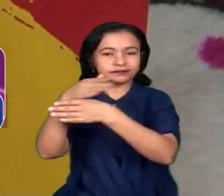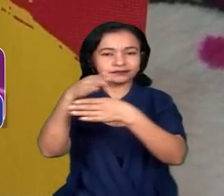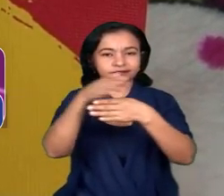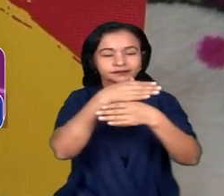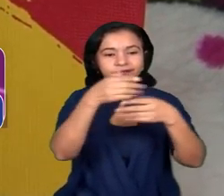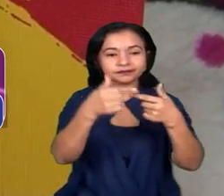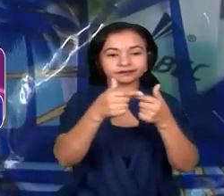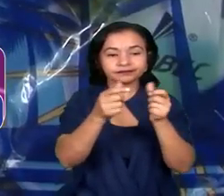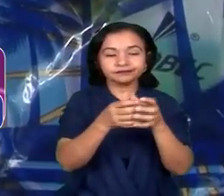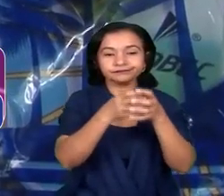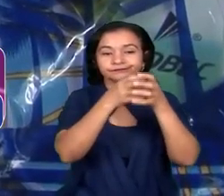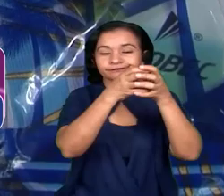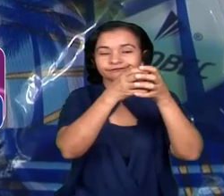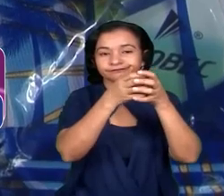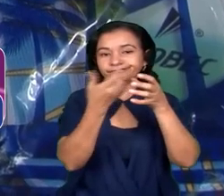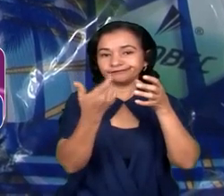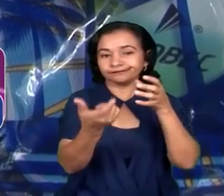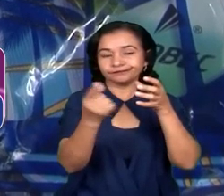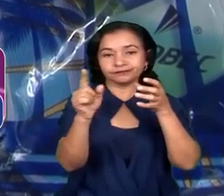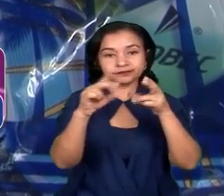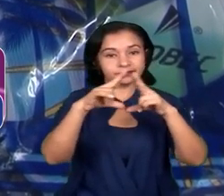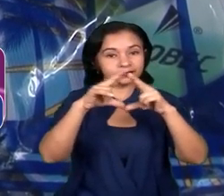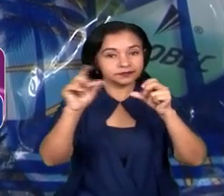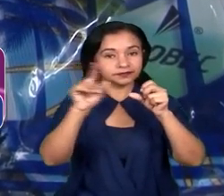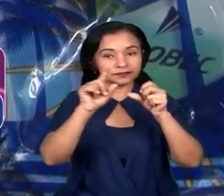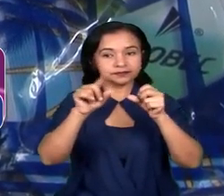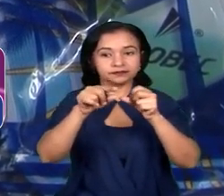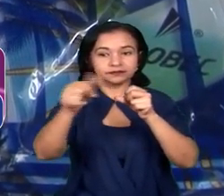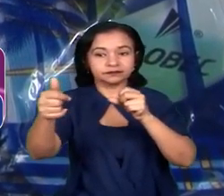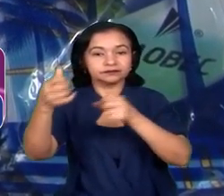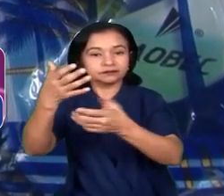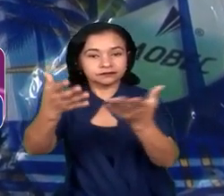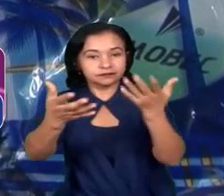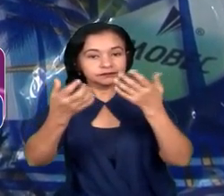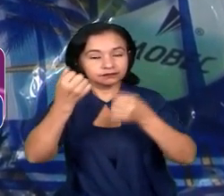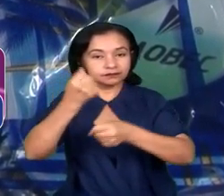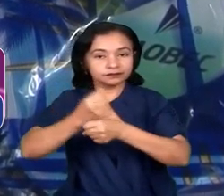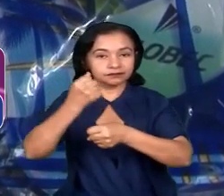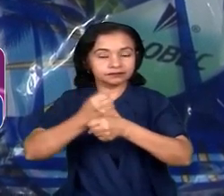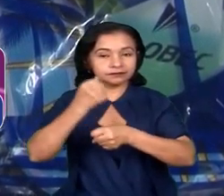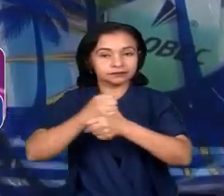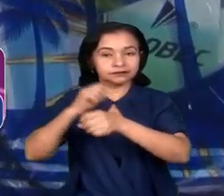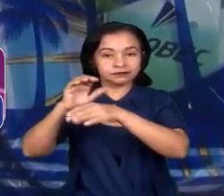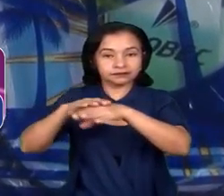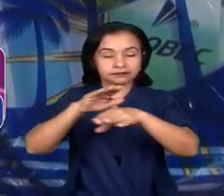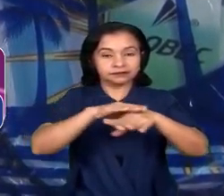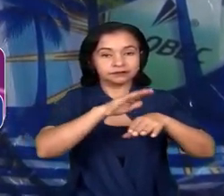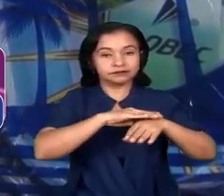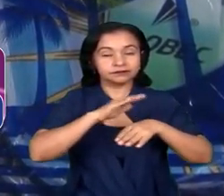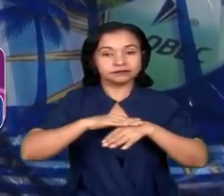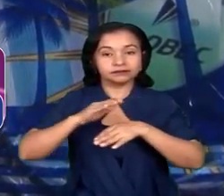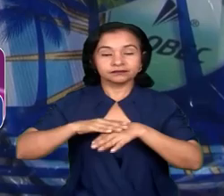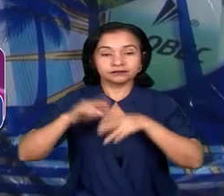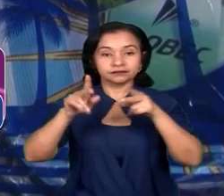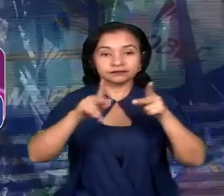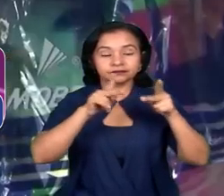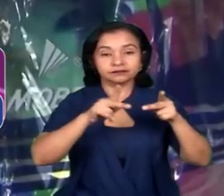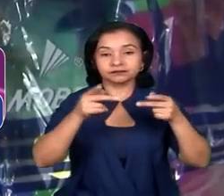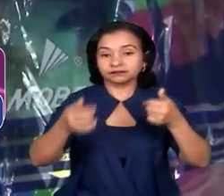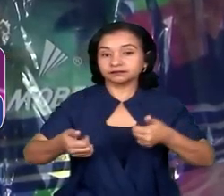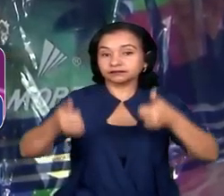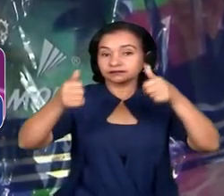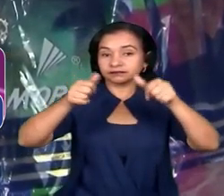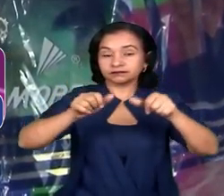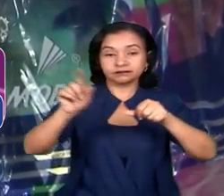cúpula del empresariado dice en este país, pero la mayoría quiere trabajo. Yo llamo a todos esos empresarios que no están de acuerdo,